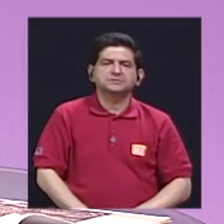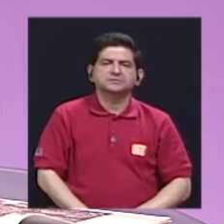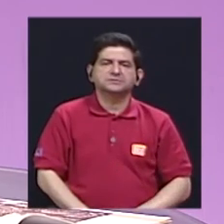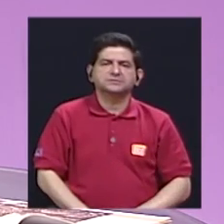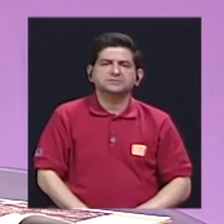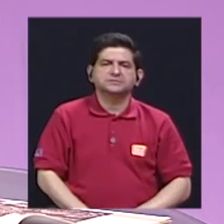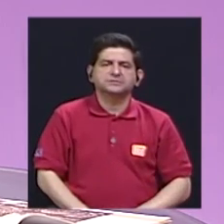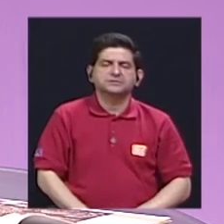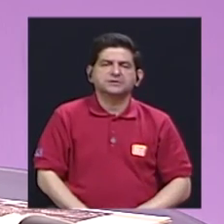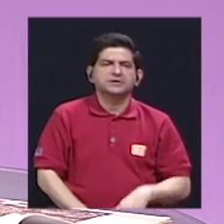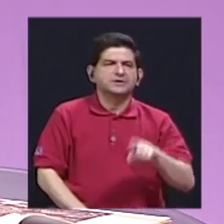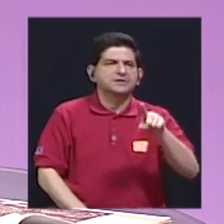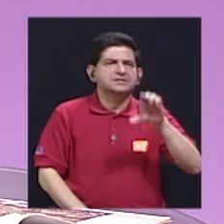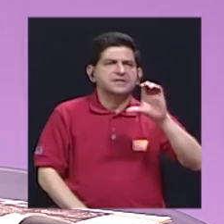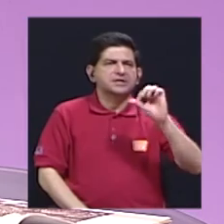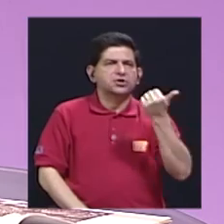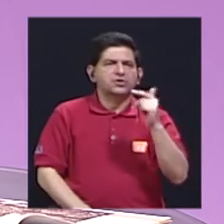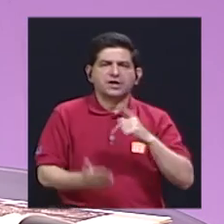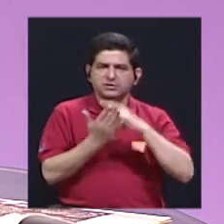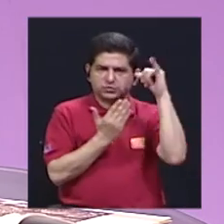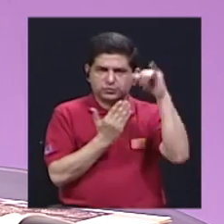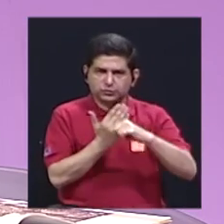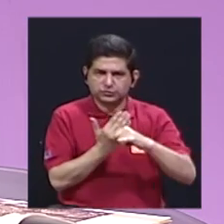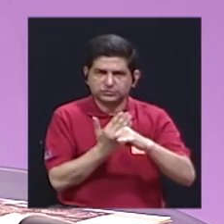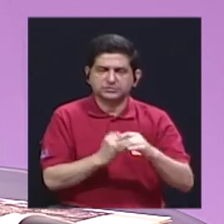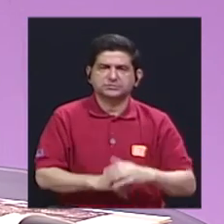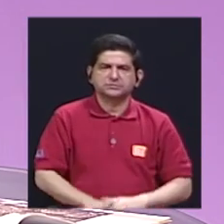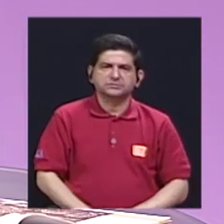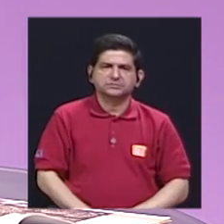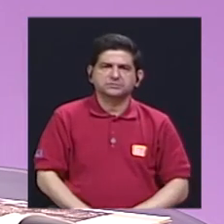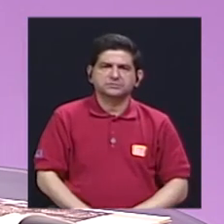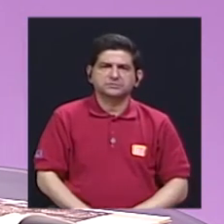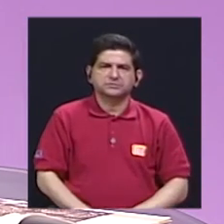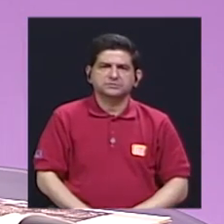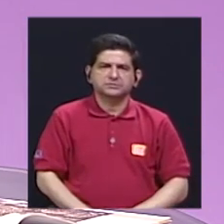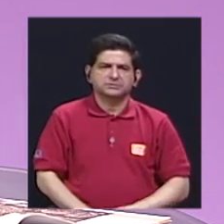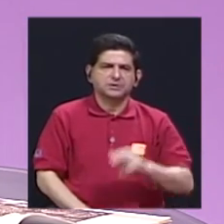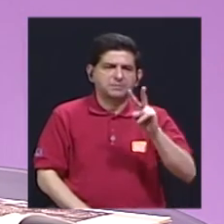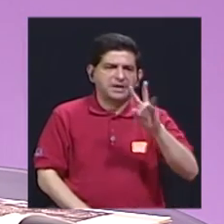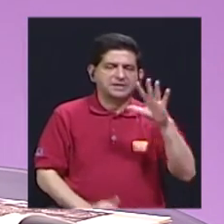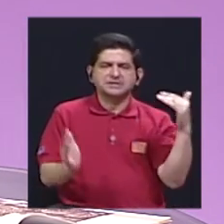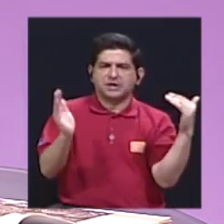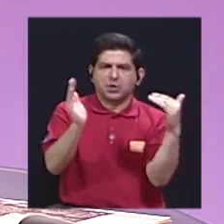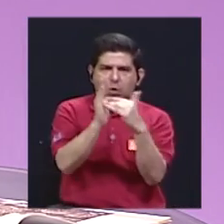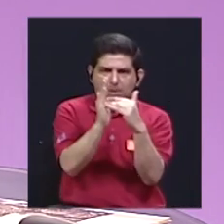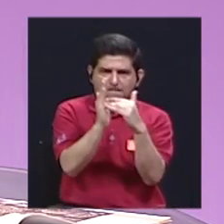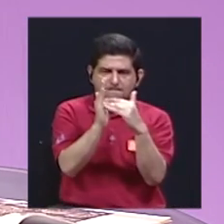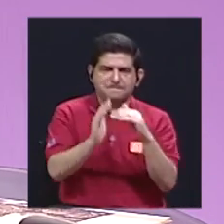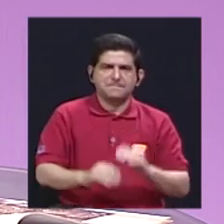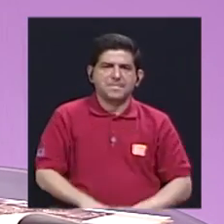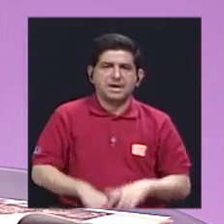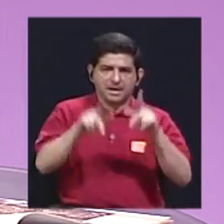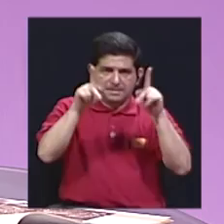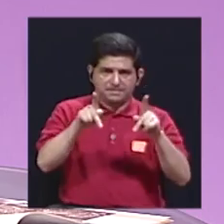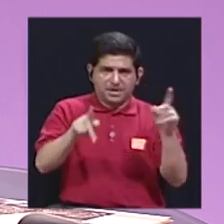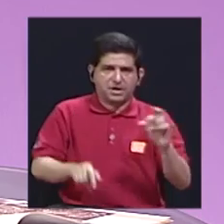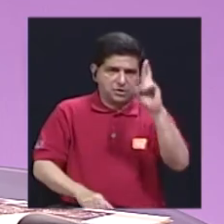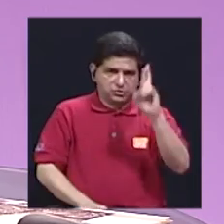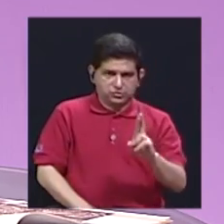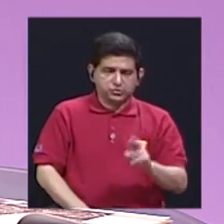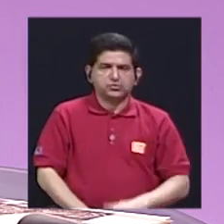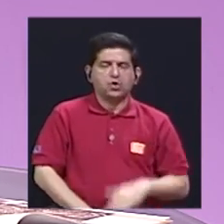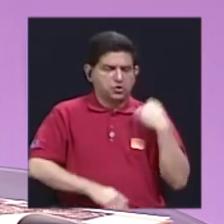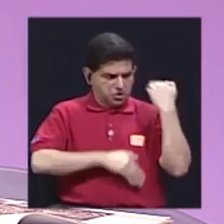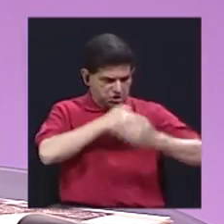en 102 días proyectos este más de 25 mil costarricenses han